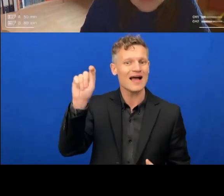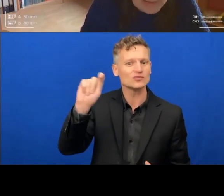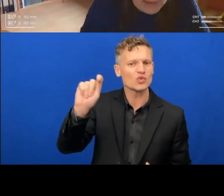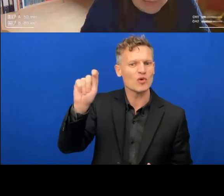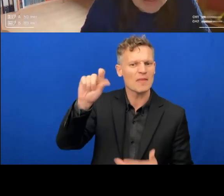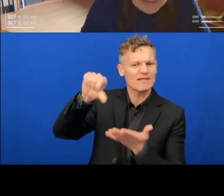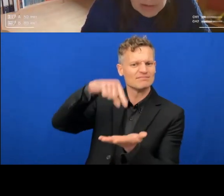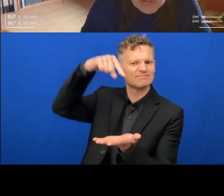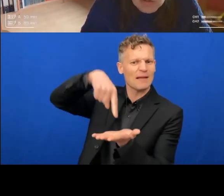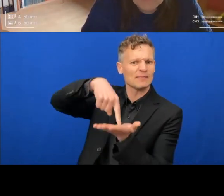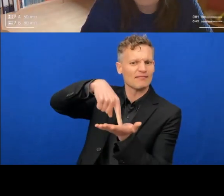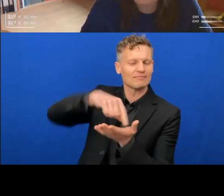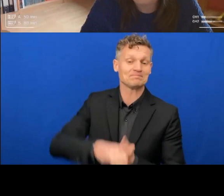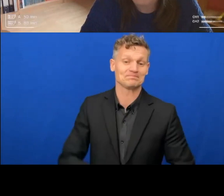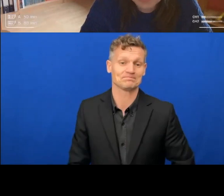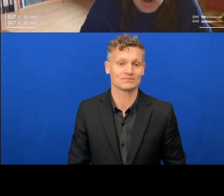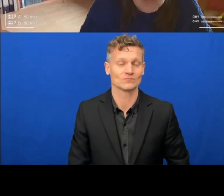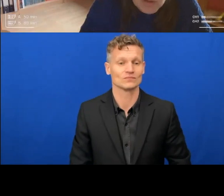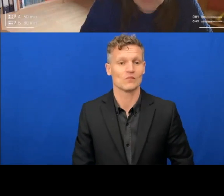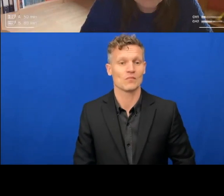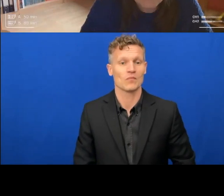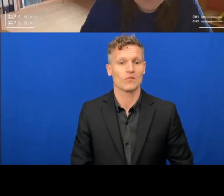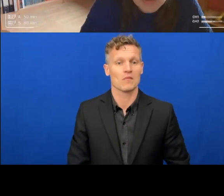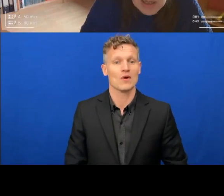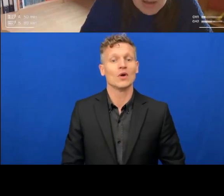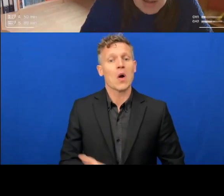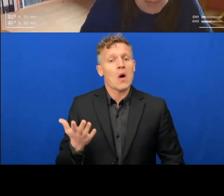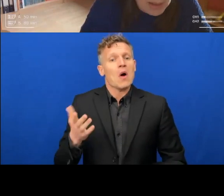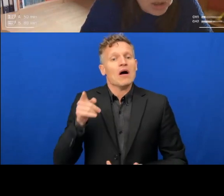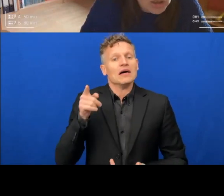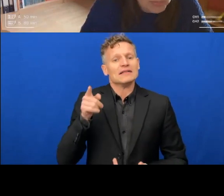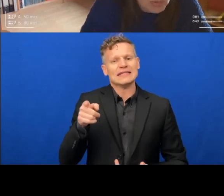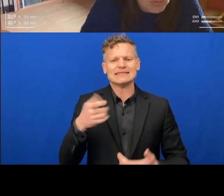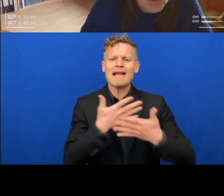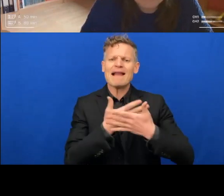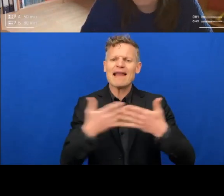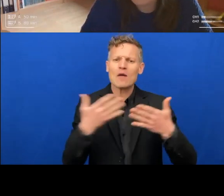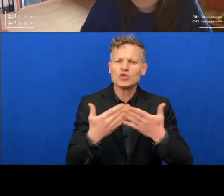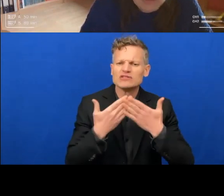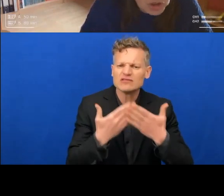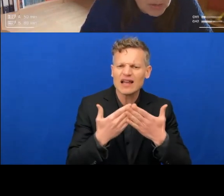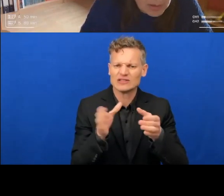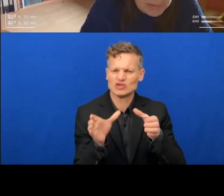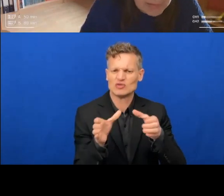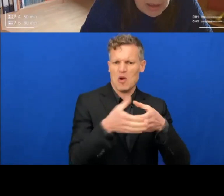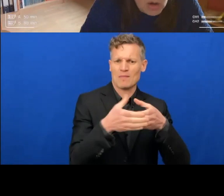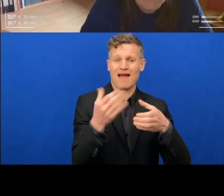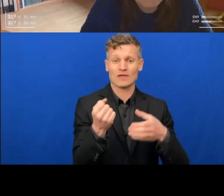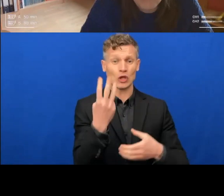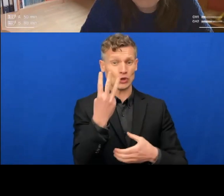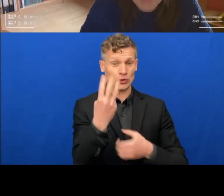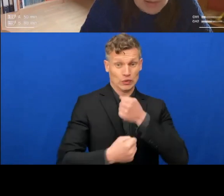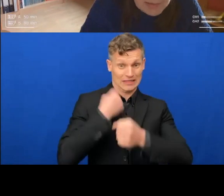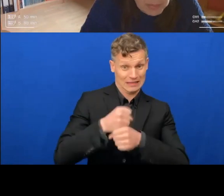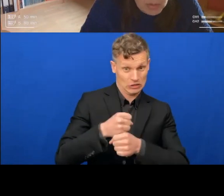Entonces, en 2008, el Departamento de Estudios Lingüísticos Aplicados